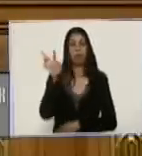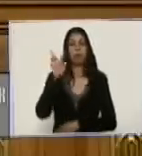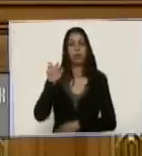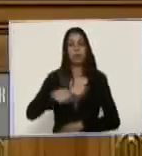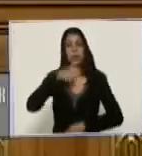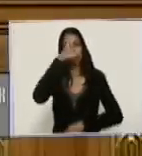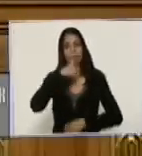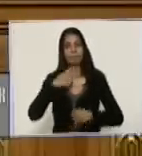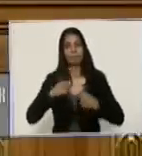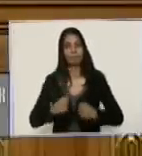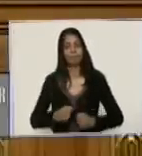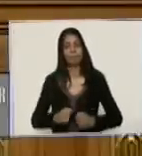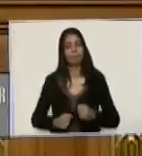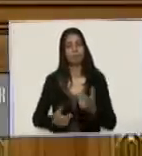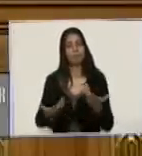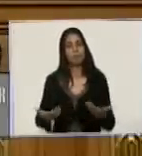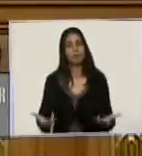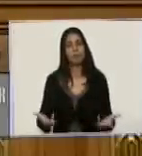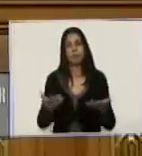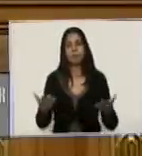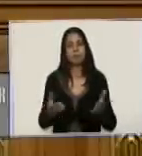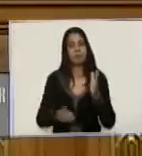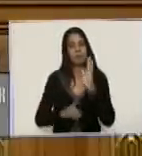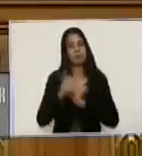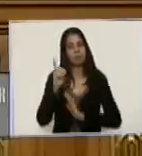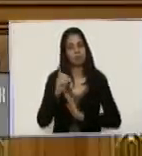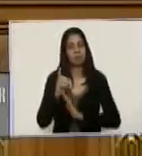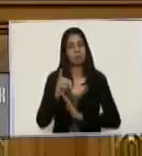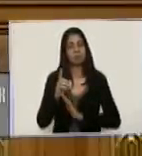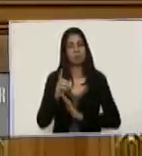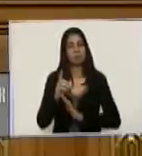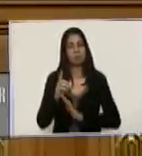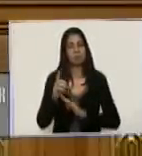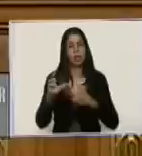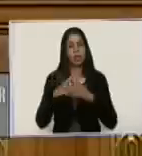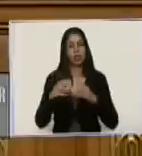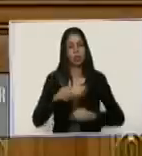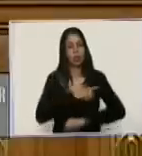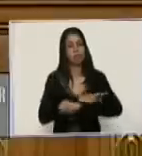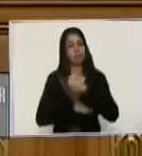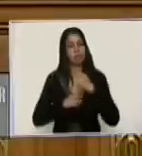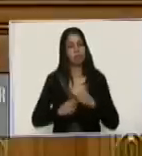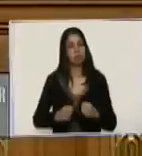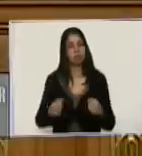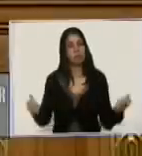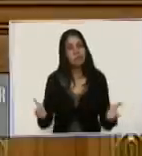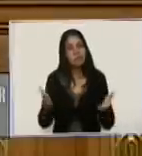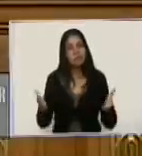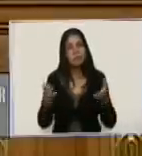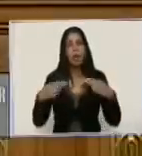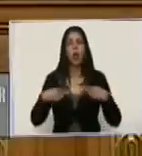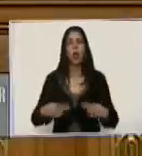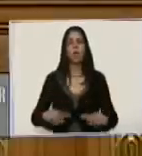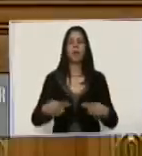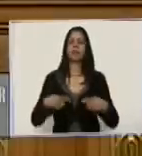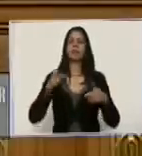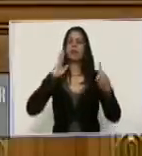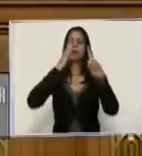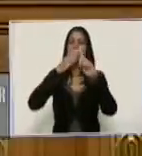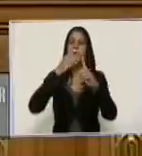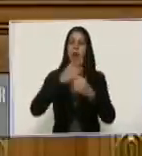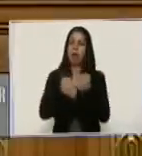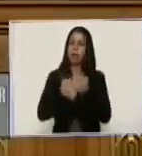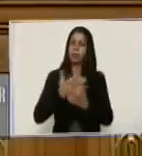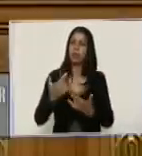y para adelante con todo el ímpetu y el impulso humanista que nos define